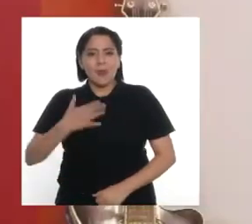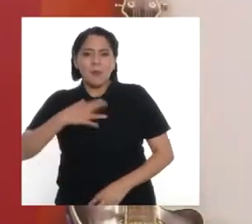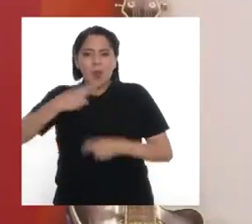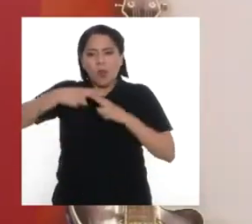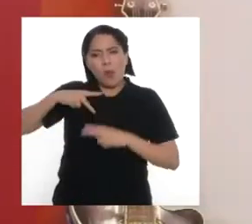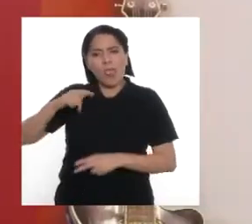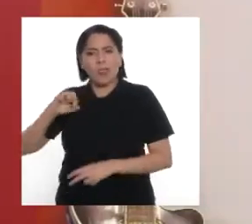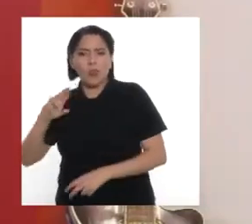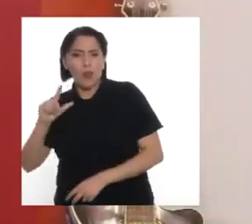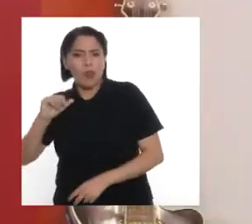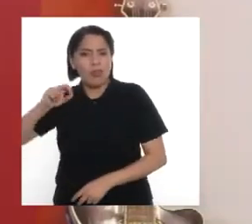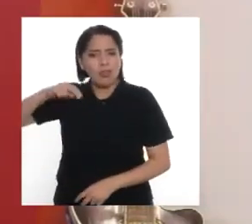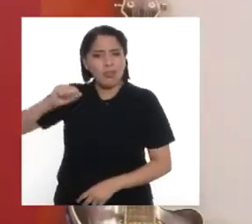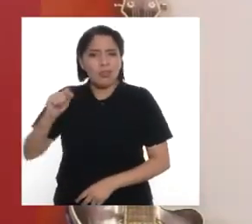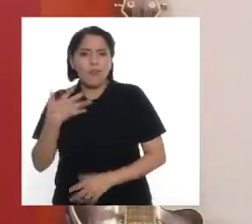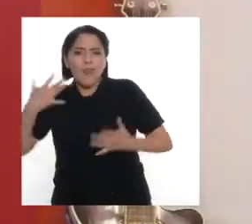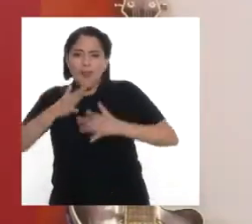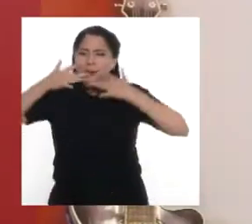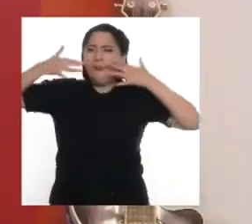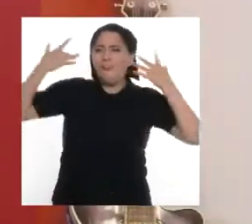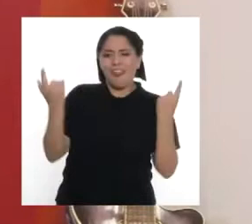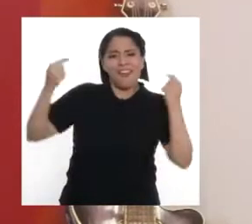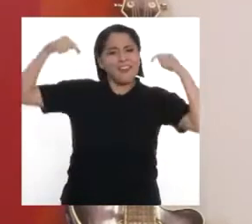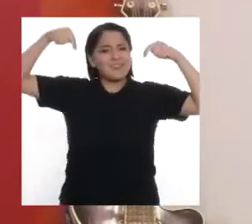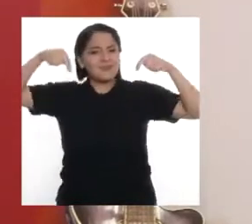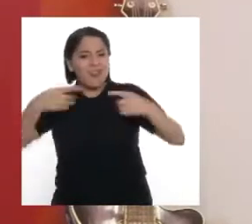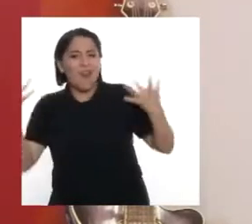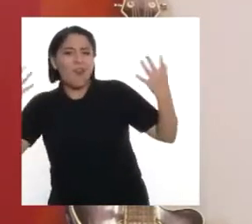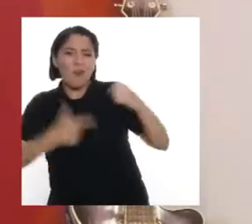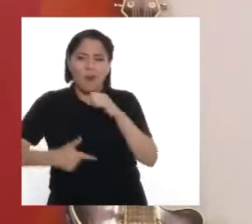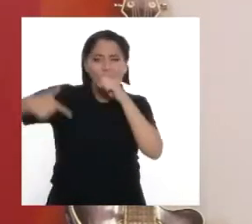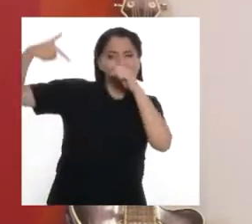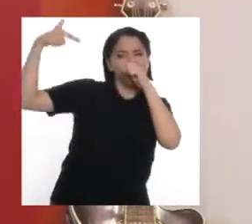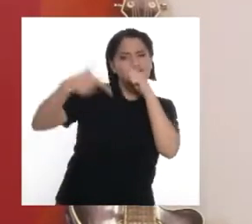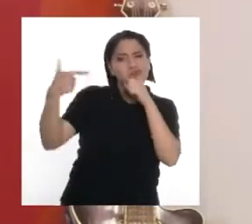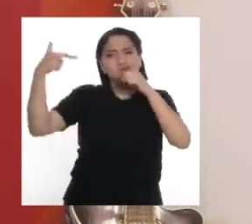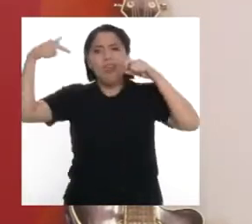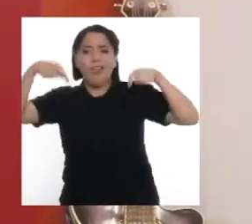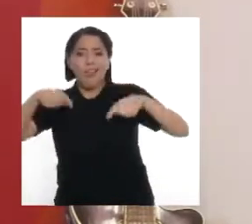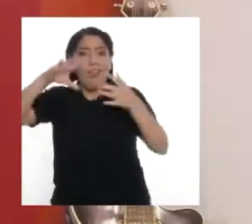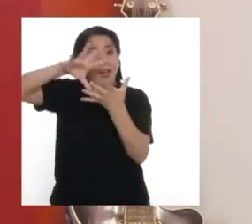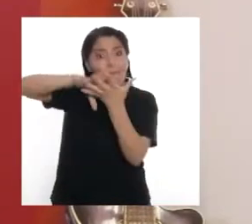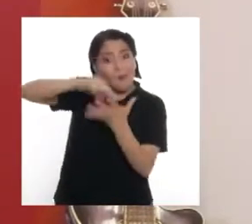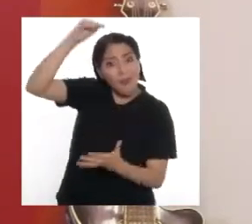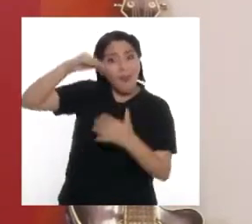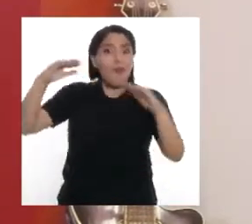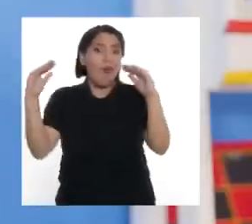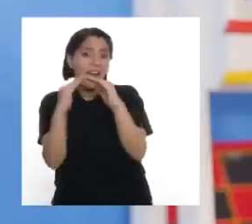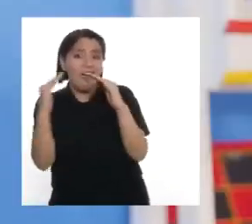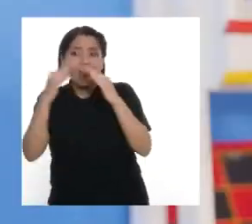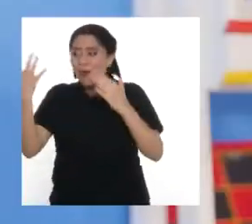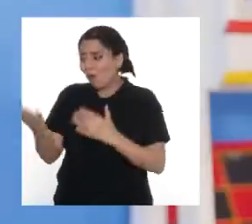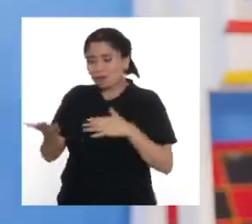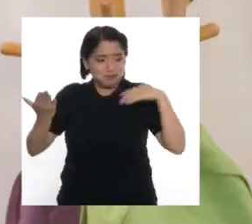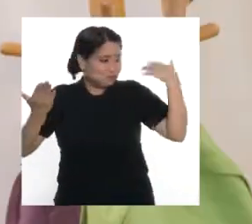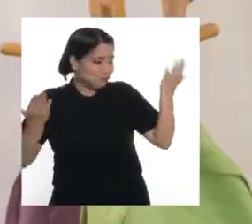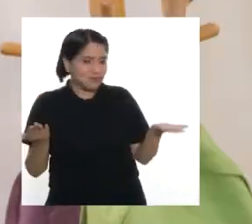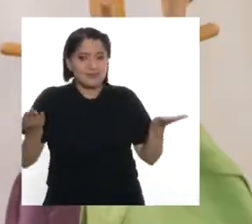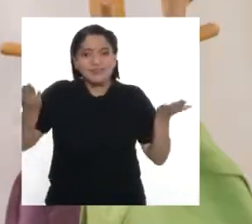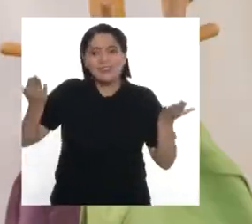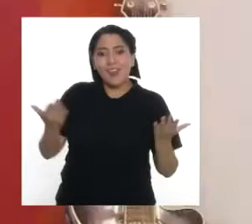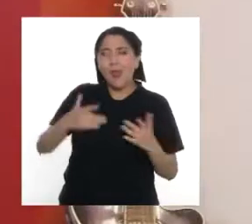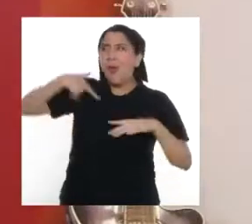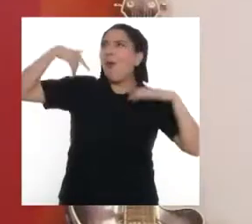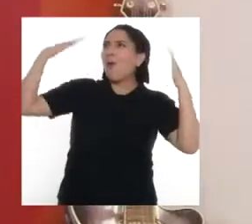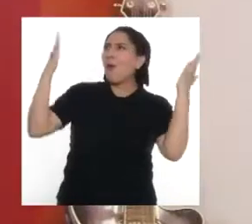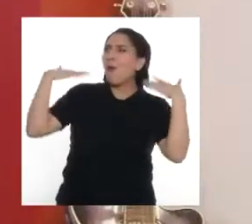Mi nombre es Carolina Tiba y estoy feliz de estar aquí e improvisar. En Aprende en Casa con Raulín y Iván